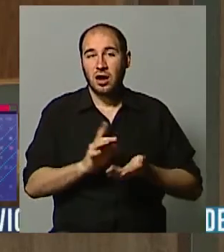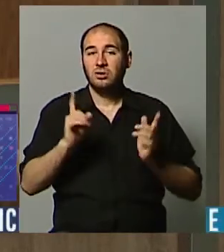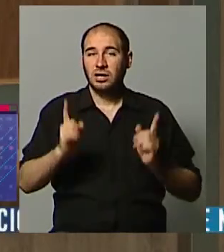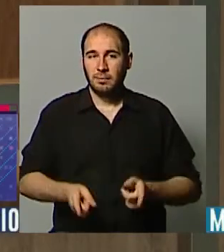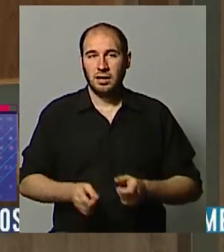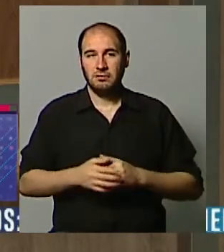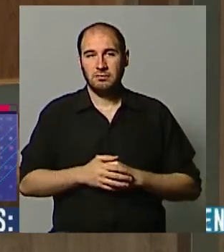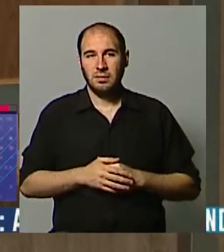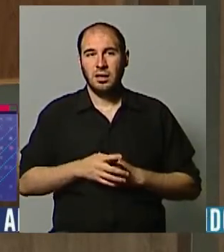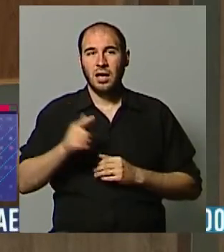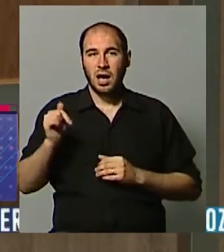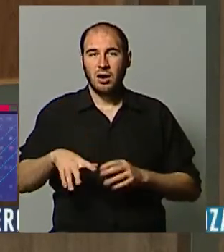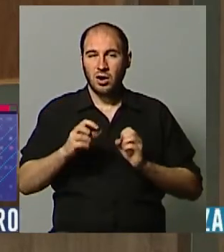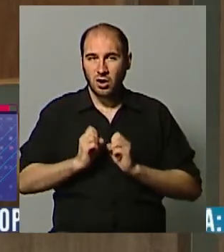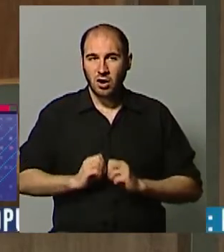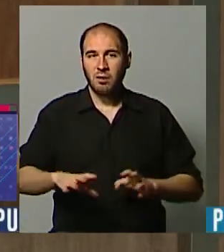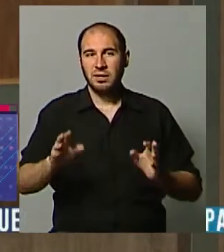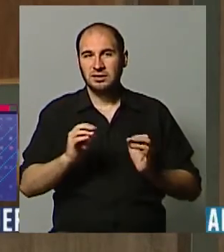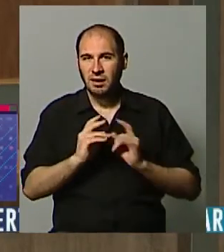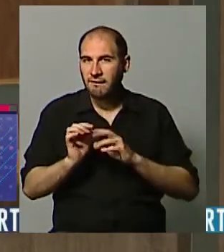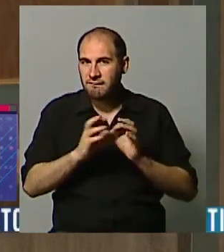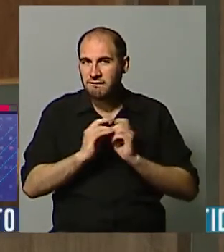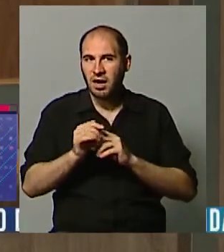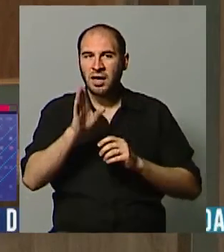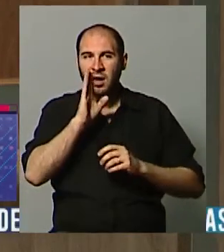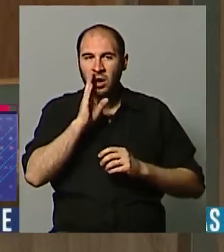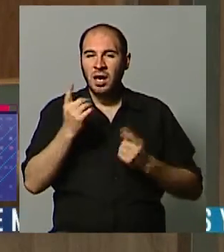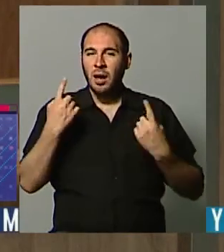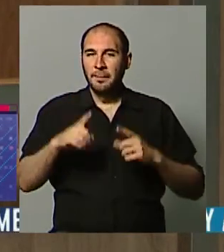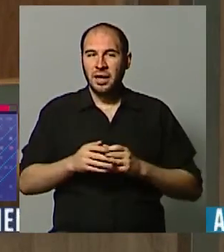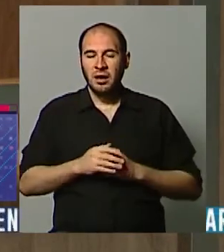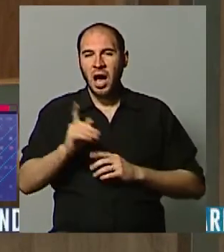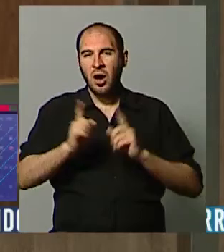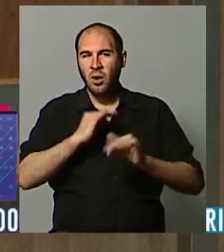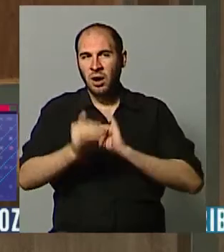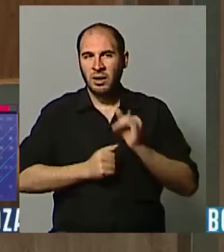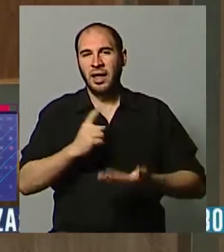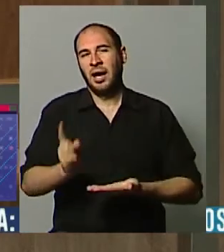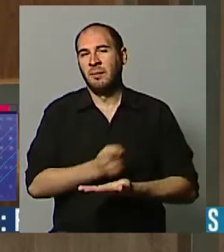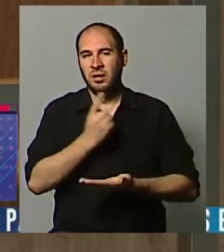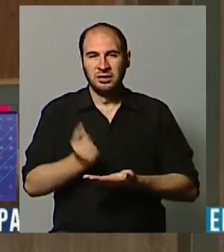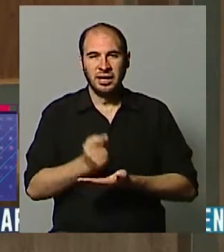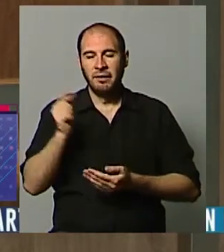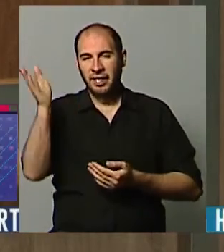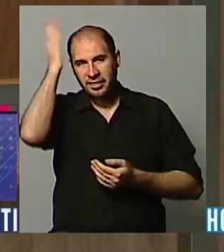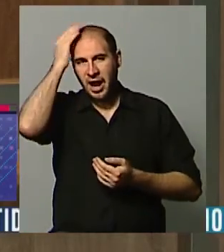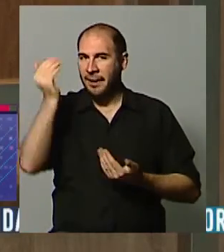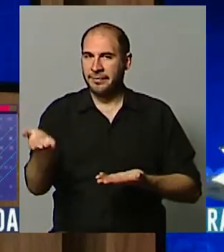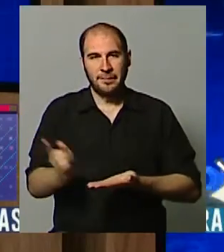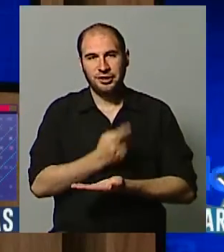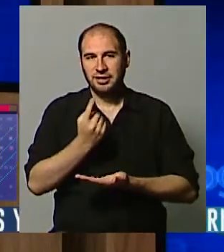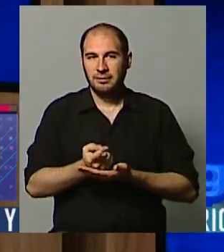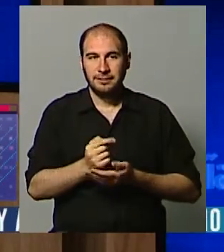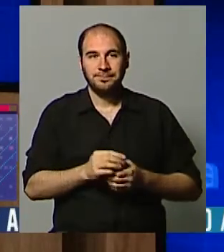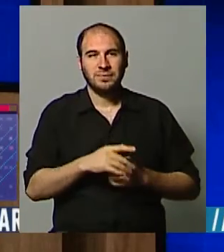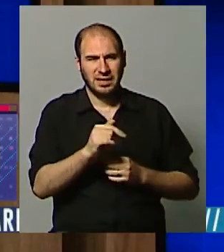también empieza a sonar o a sentirse en Estados Unidos. Pero muchos decían, es imposible que esto le suceda a Donald Trump.